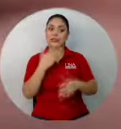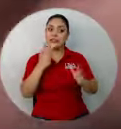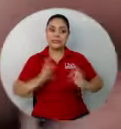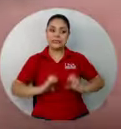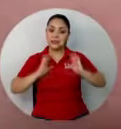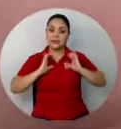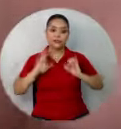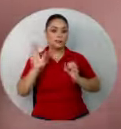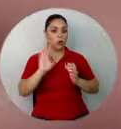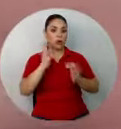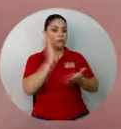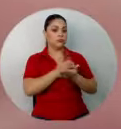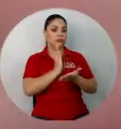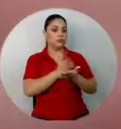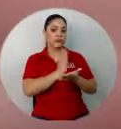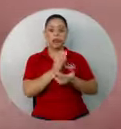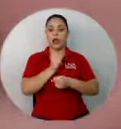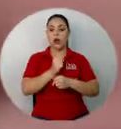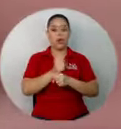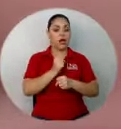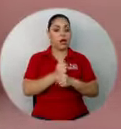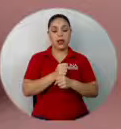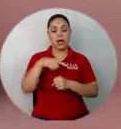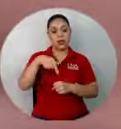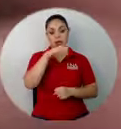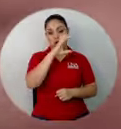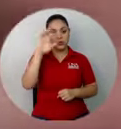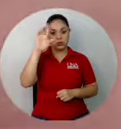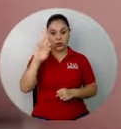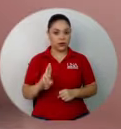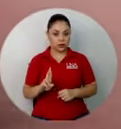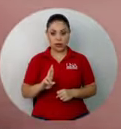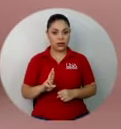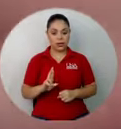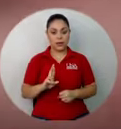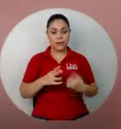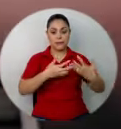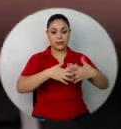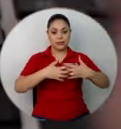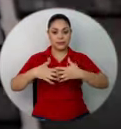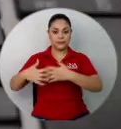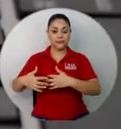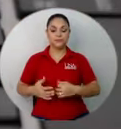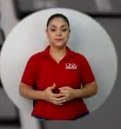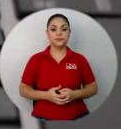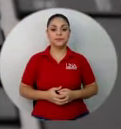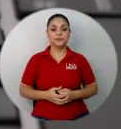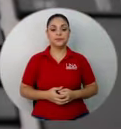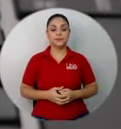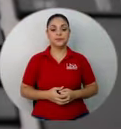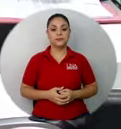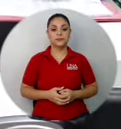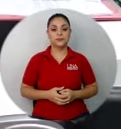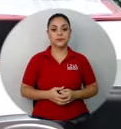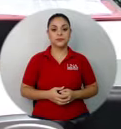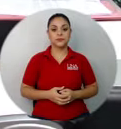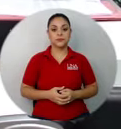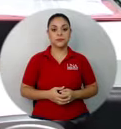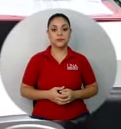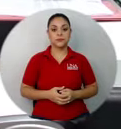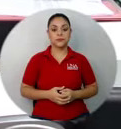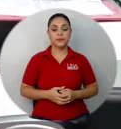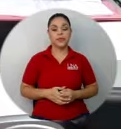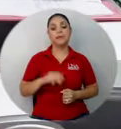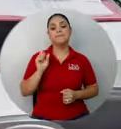la existencia de lo que es el mobbing laboral a nivel de Costa Rica, a nivel de las organizaciones.